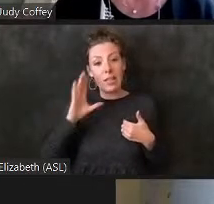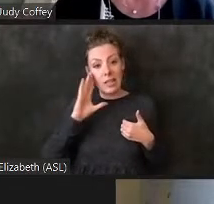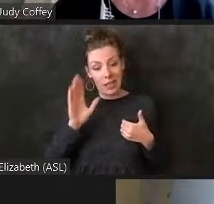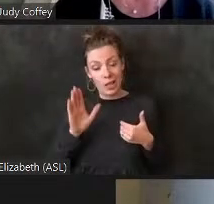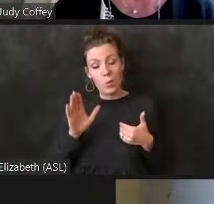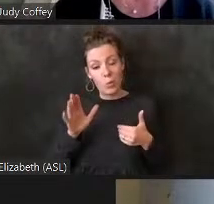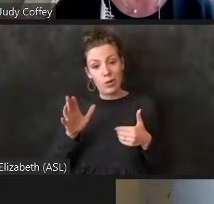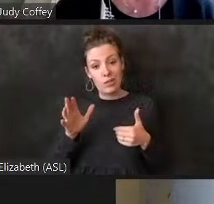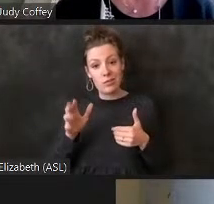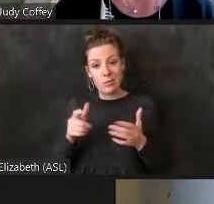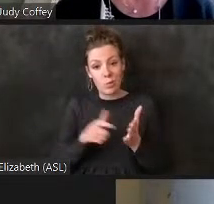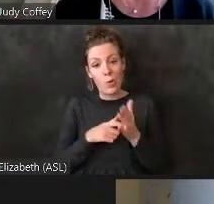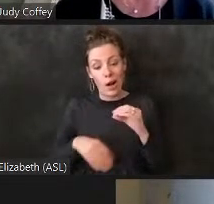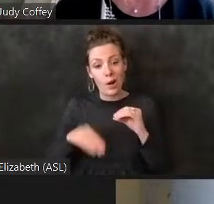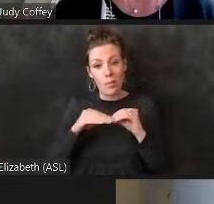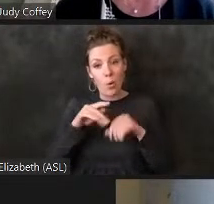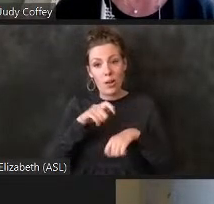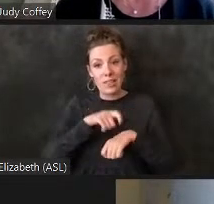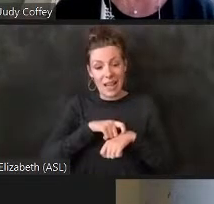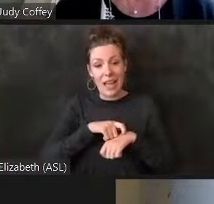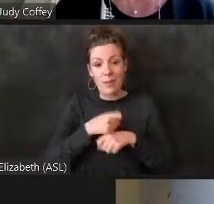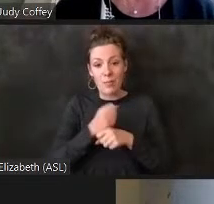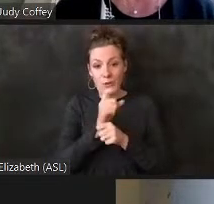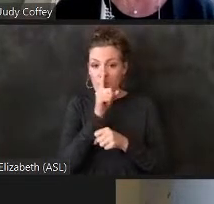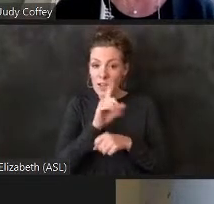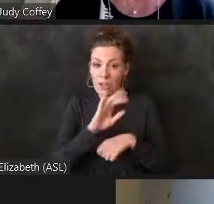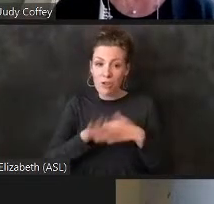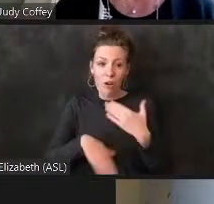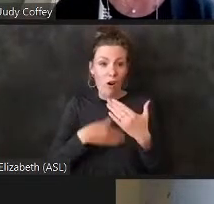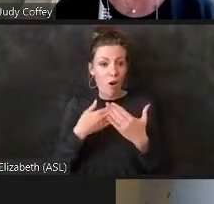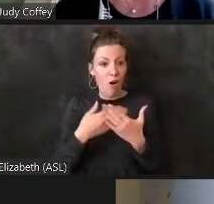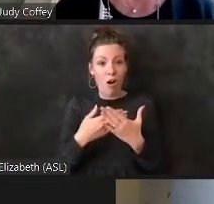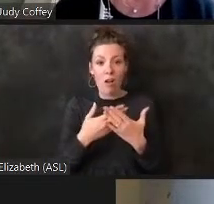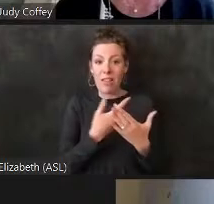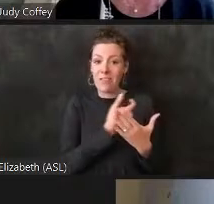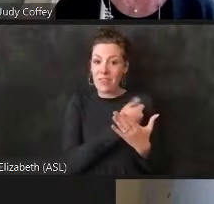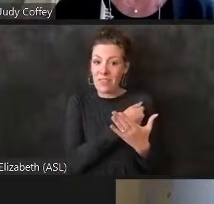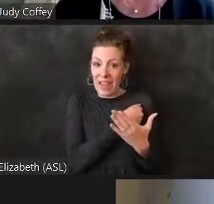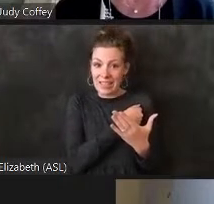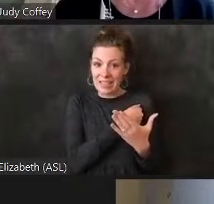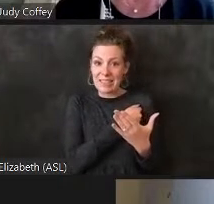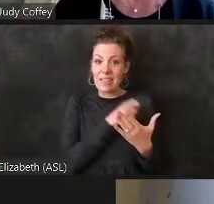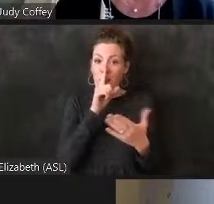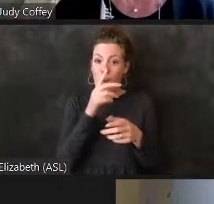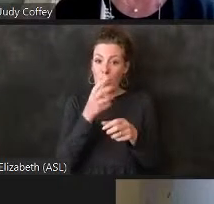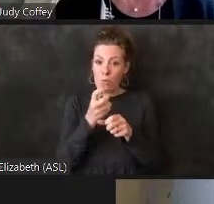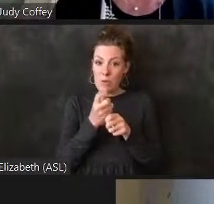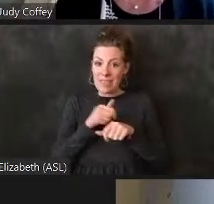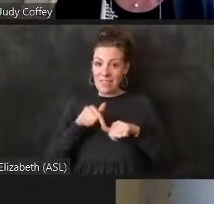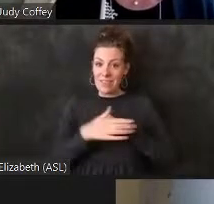¿verdad? Nos va a tomar un poquito más para asegurar de que todas las vacunas, todas las dosis se reciban aquí en el